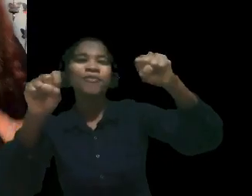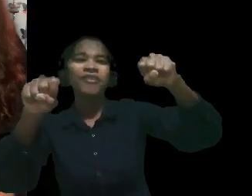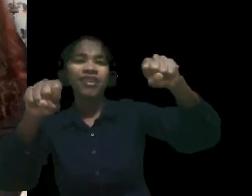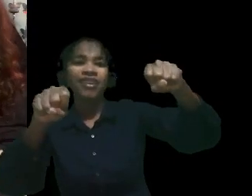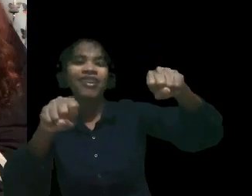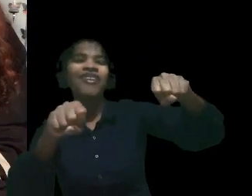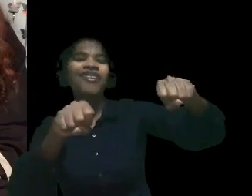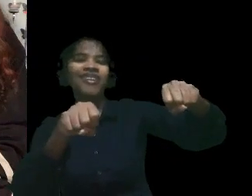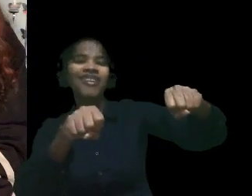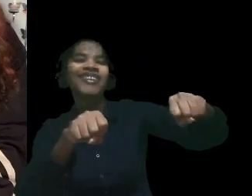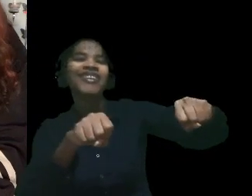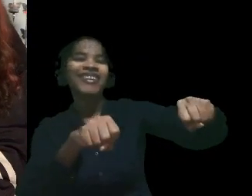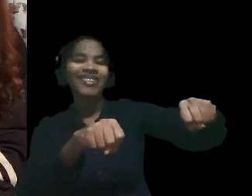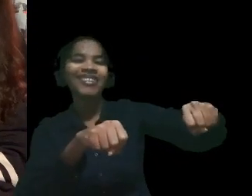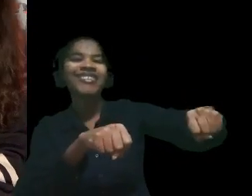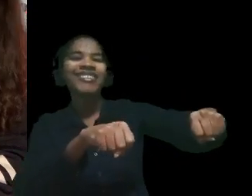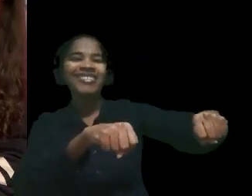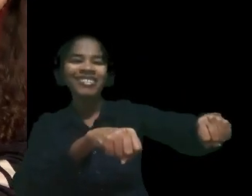se